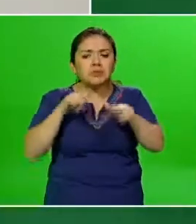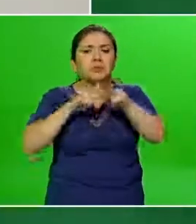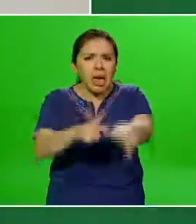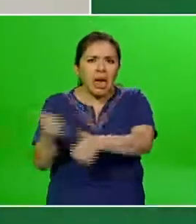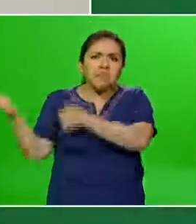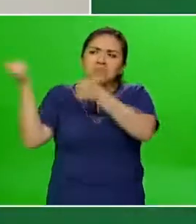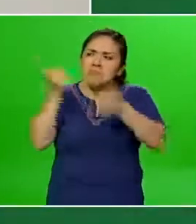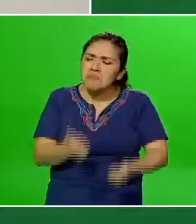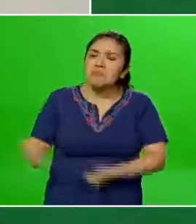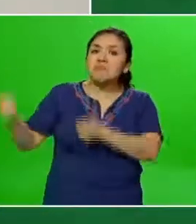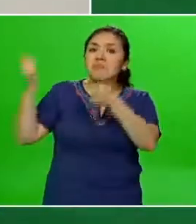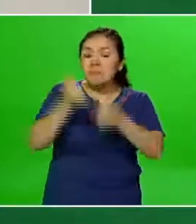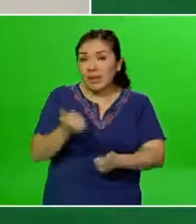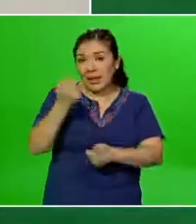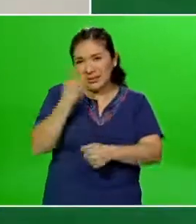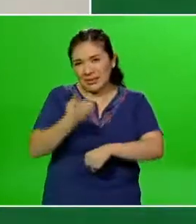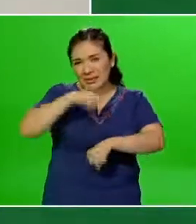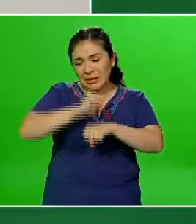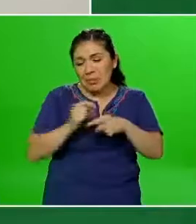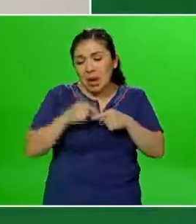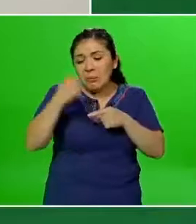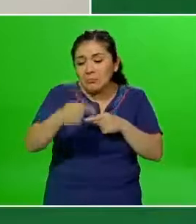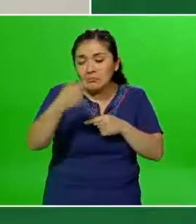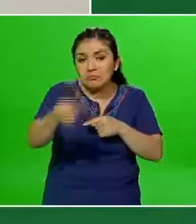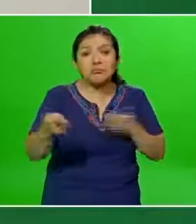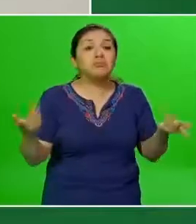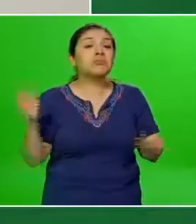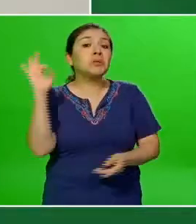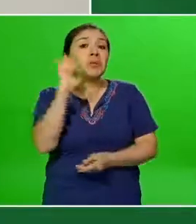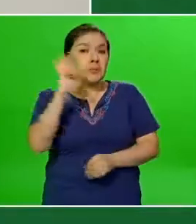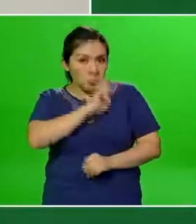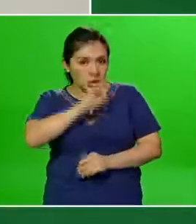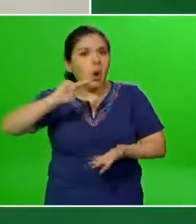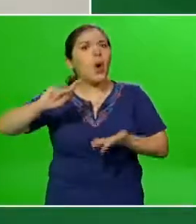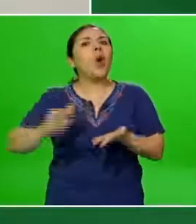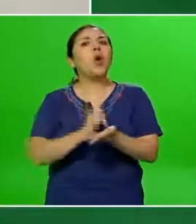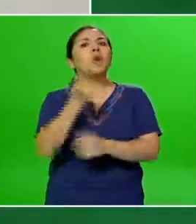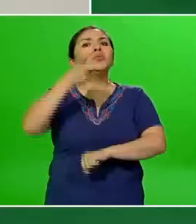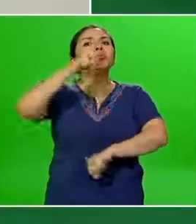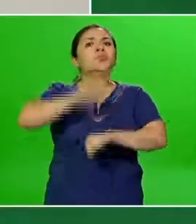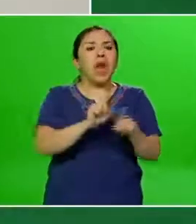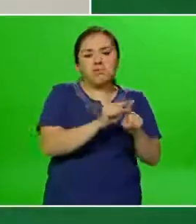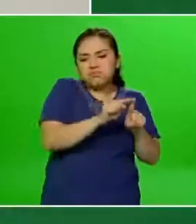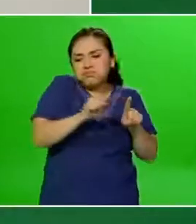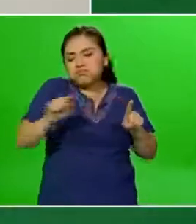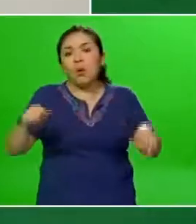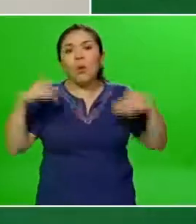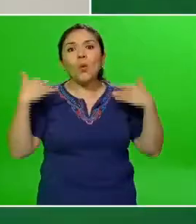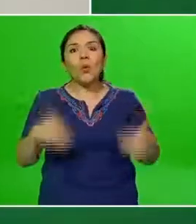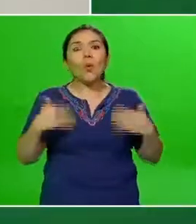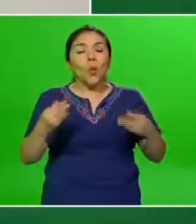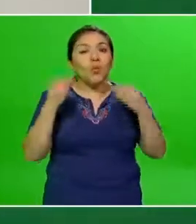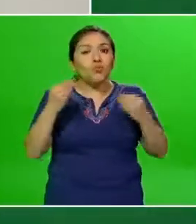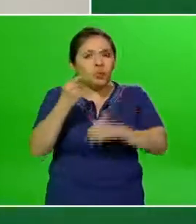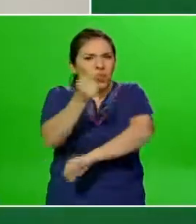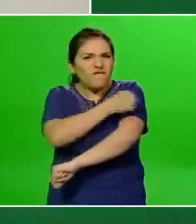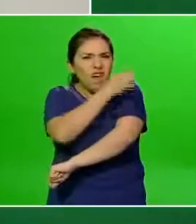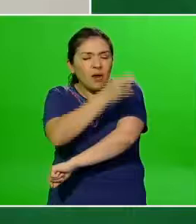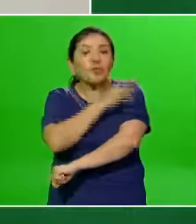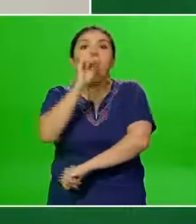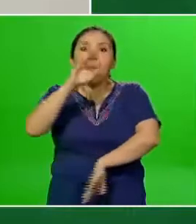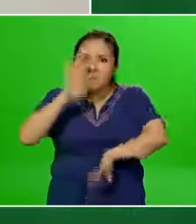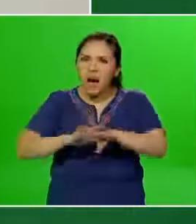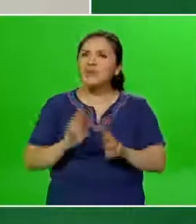en siguientes días y semanas, a lo mejor, y no solamente repetir estos números semanales, sino también volverlos nuevamente a